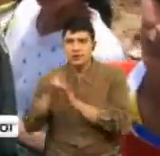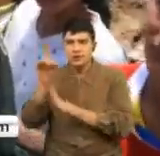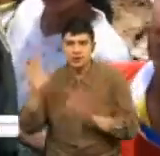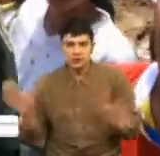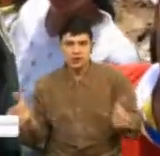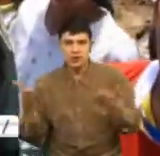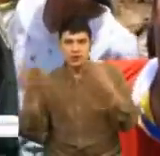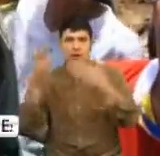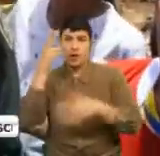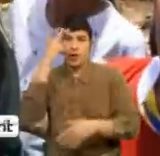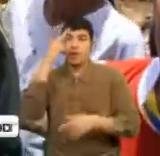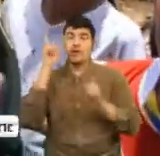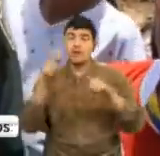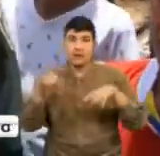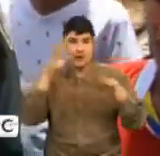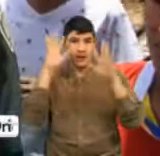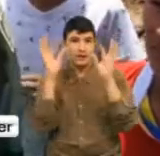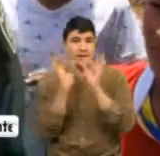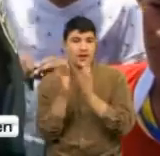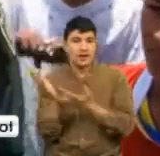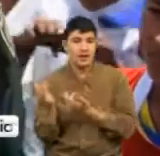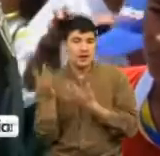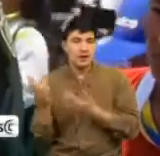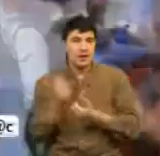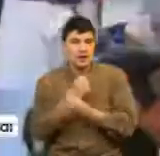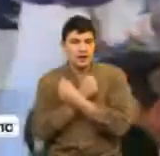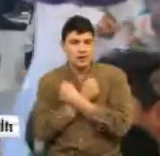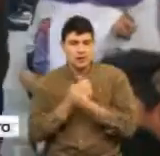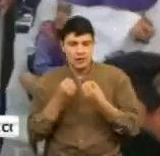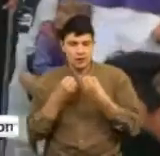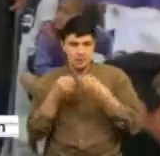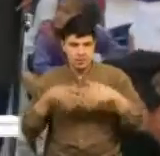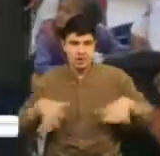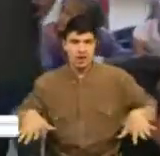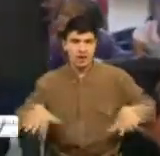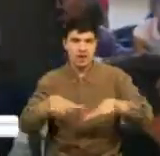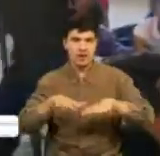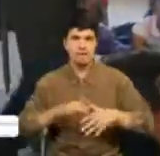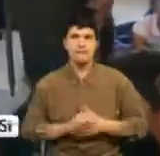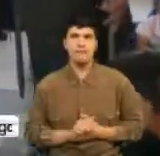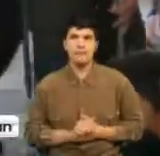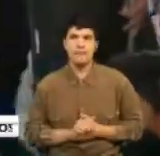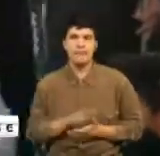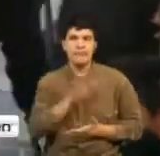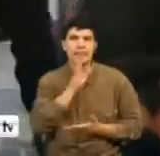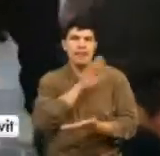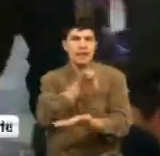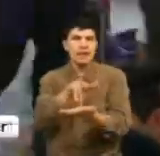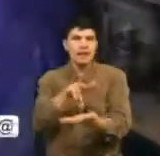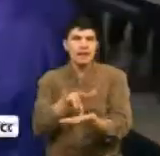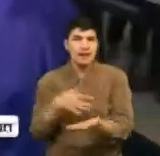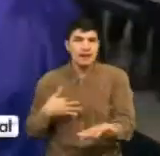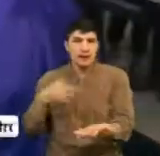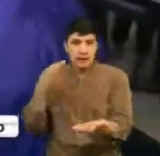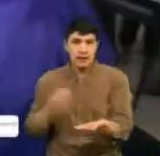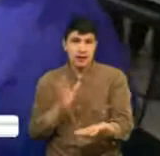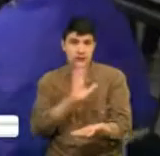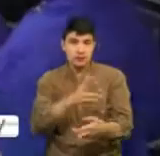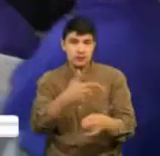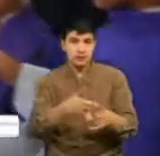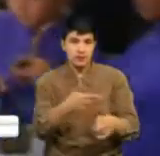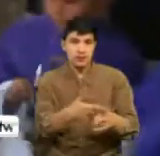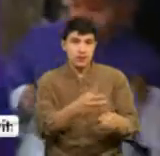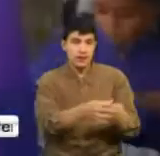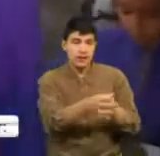y obviamente la fe y la esperanza y ese amor que le tenemos que demostrar a esta tierra. Asistieron a este evento de dignificación del buen nombre de los